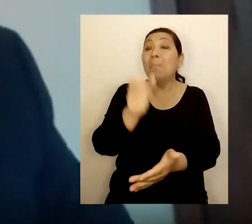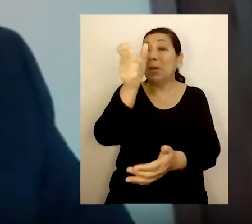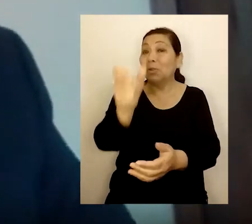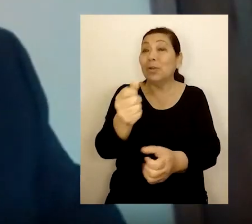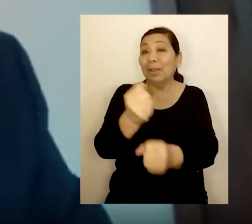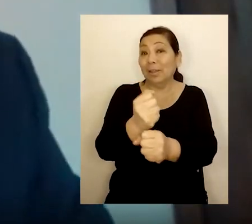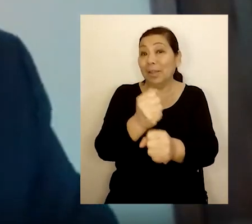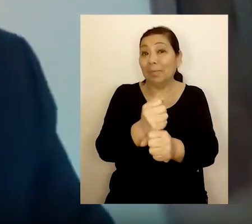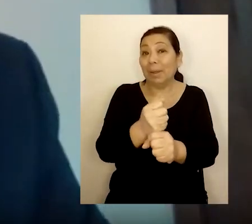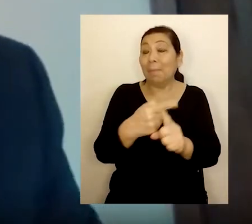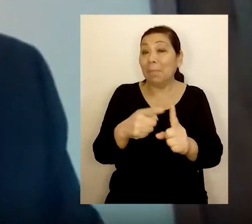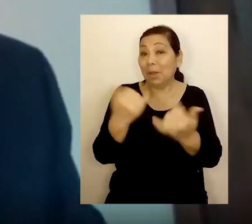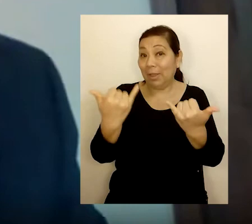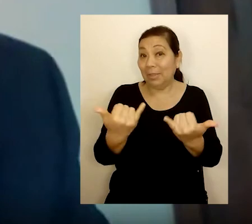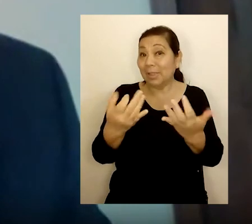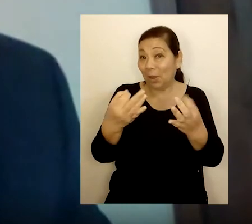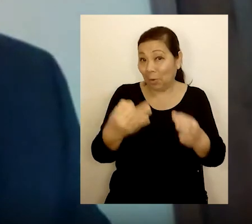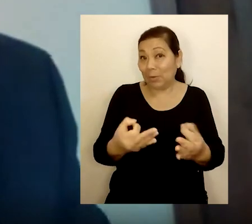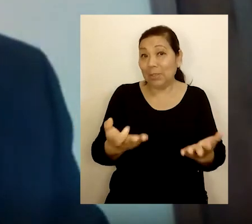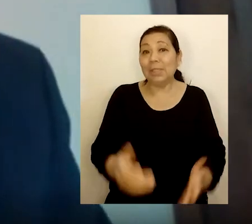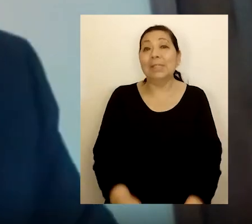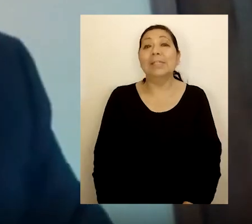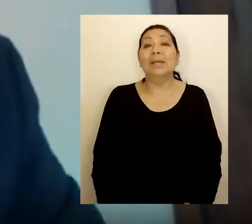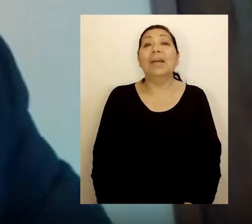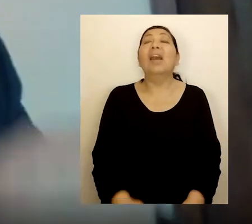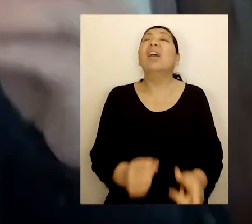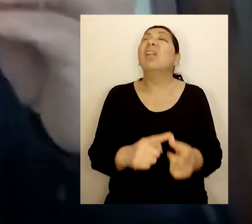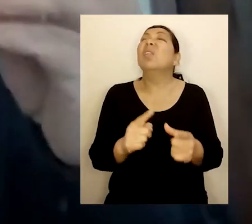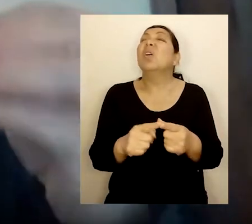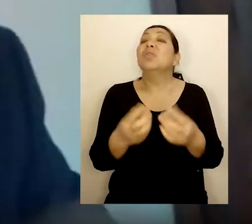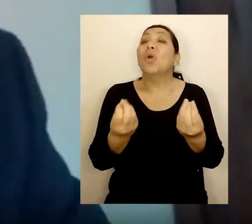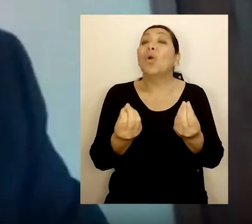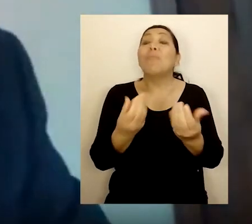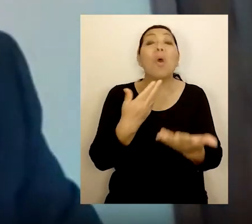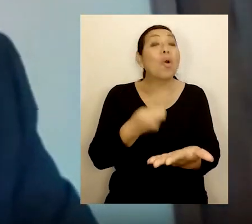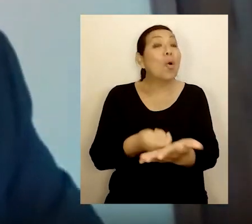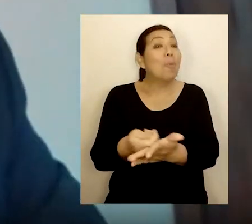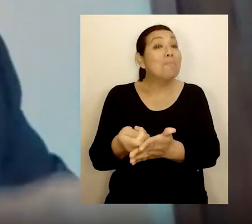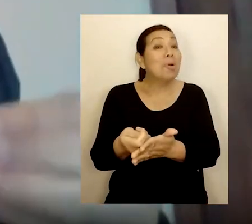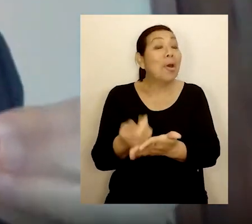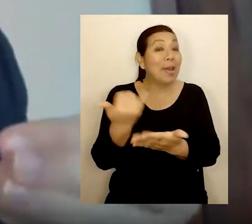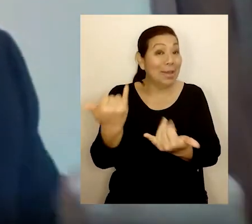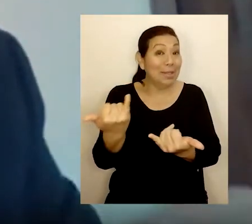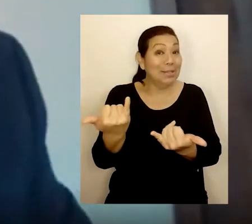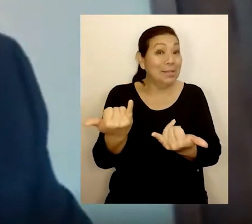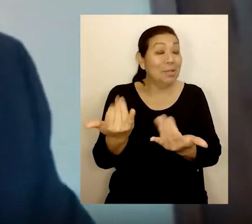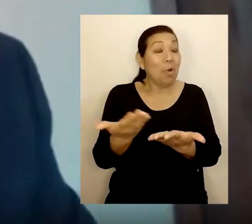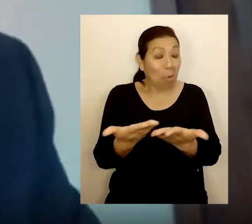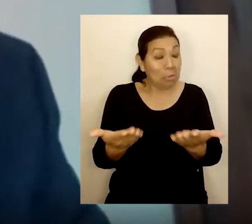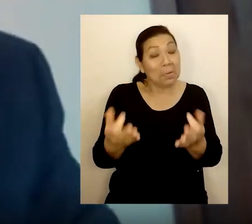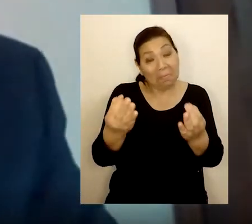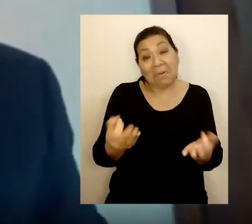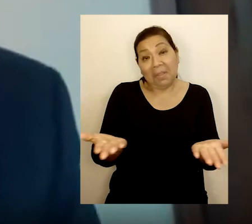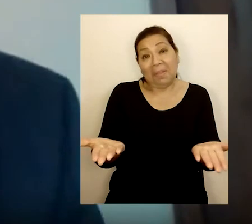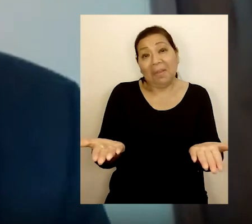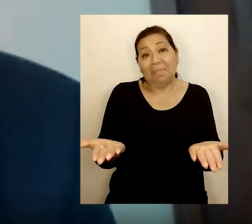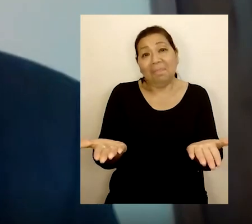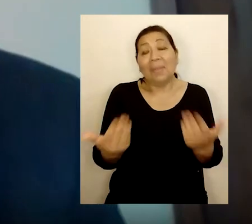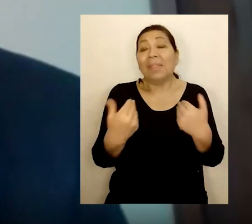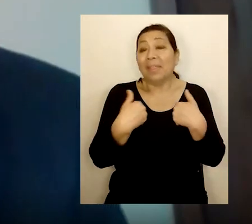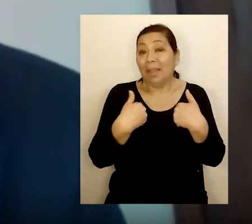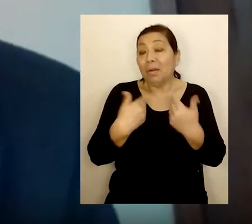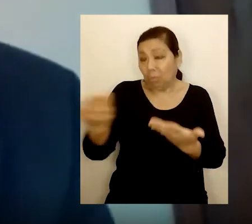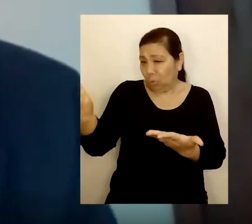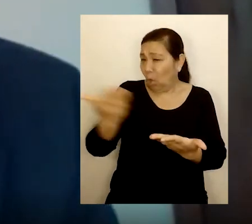los trabajadores. Esa es la realidad, doctor. Entonces, como compró, y esa es una realidad, entonces